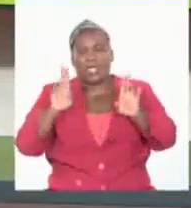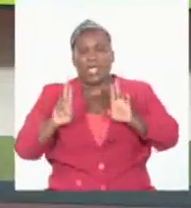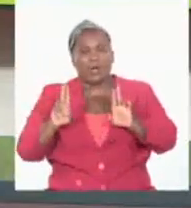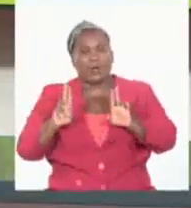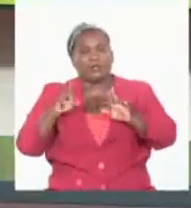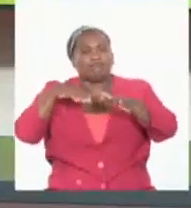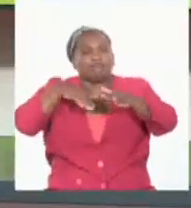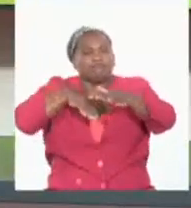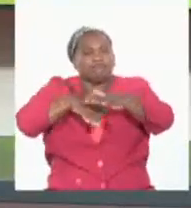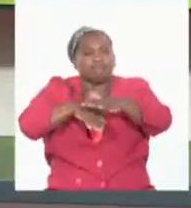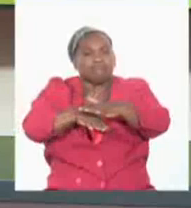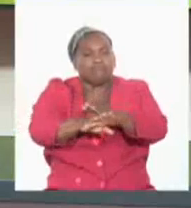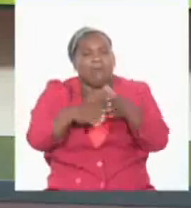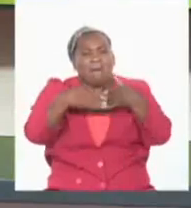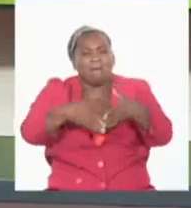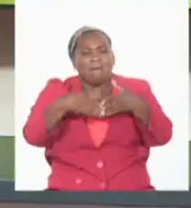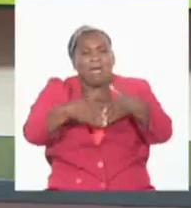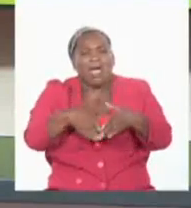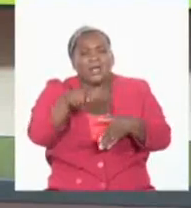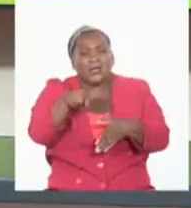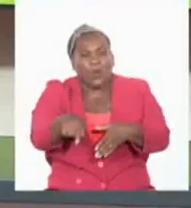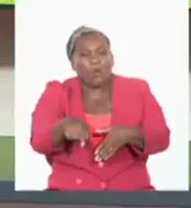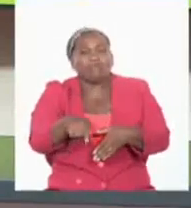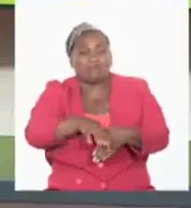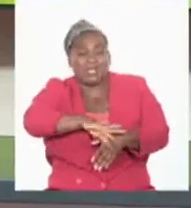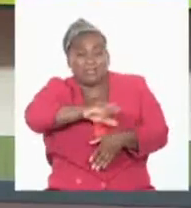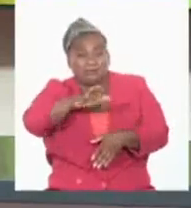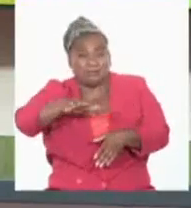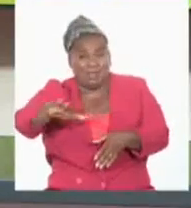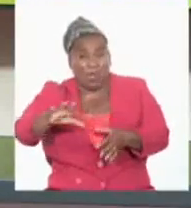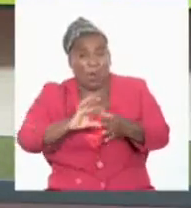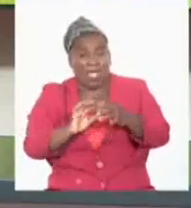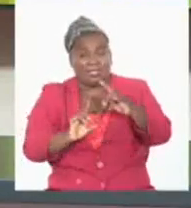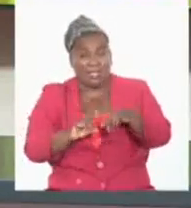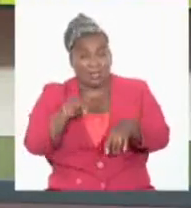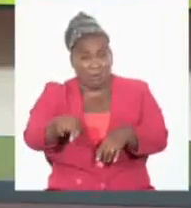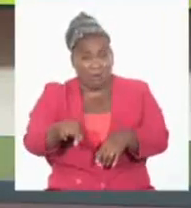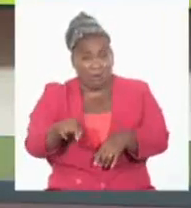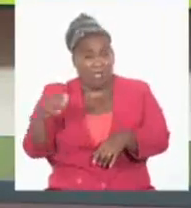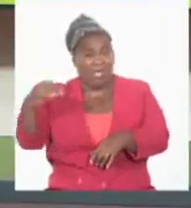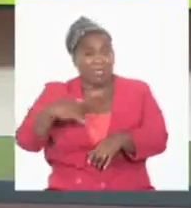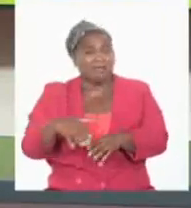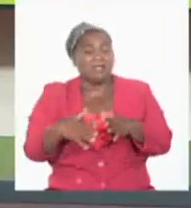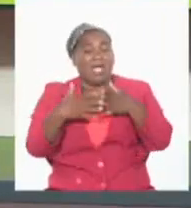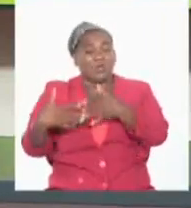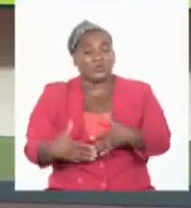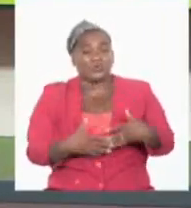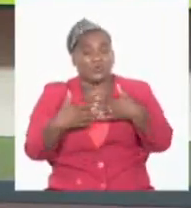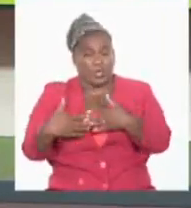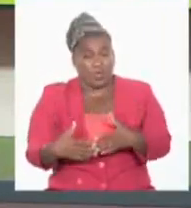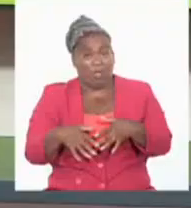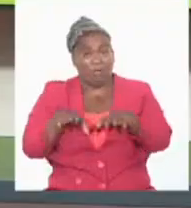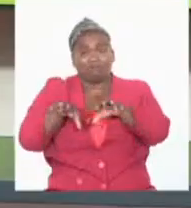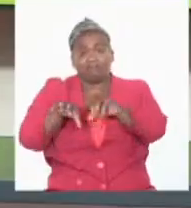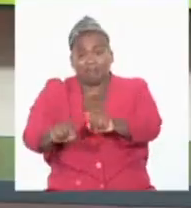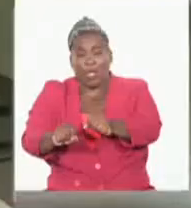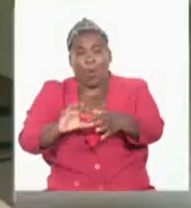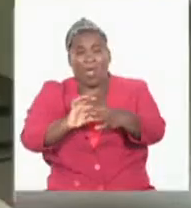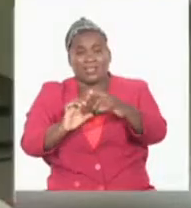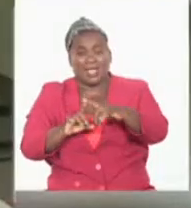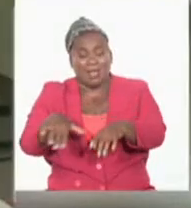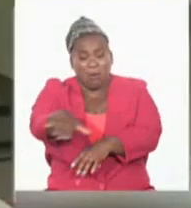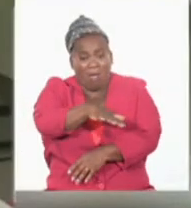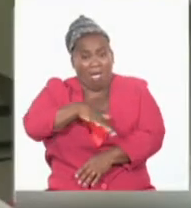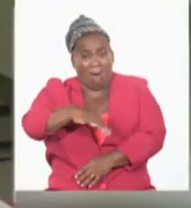propulsión nuclear estadounidense a la bahía de Guantánamo, en nuestro país, cuyo espacio fue usurpado por Estados Unidos, indicó hoy un comunicado